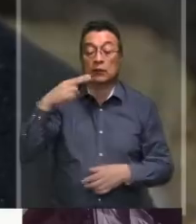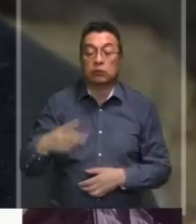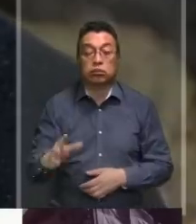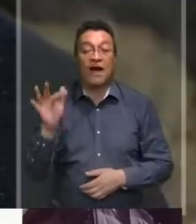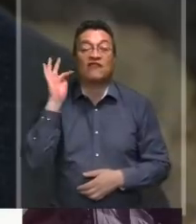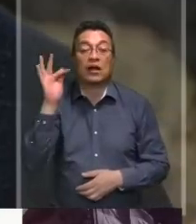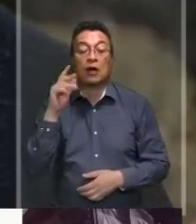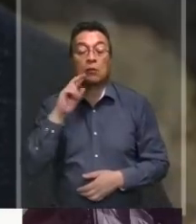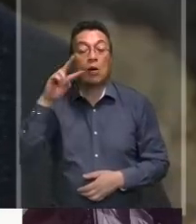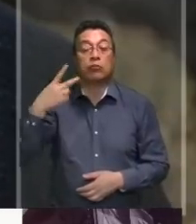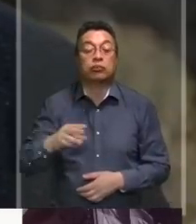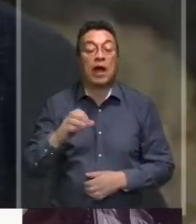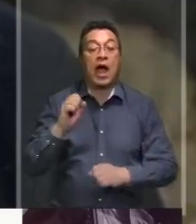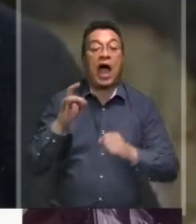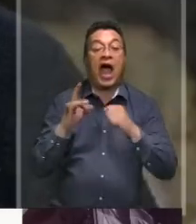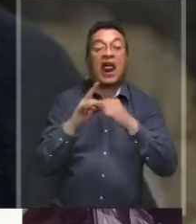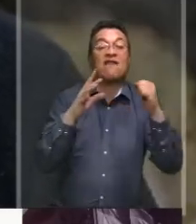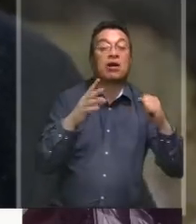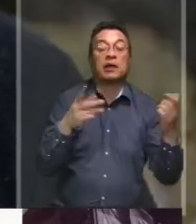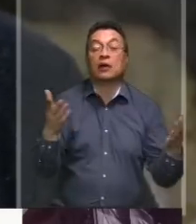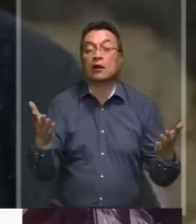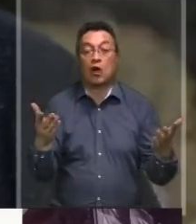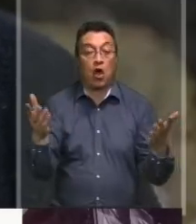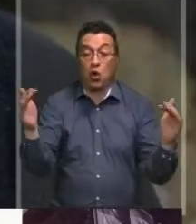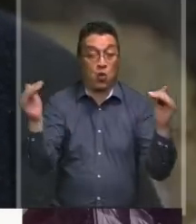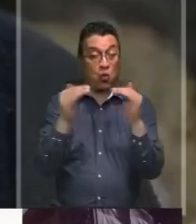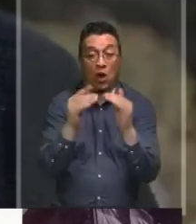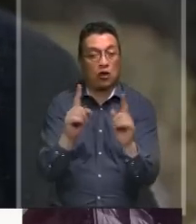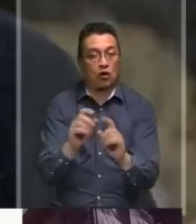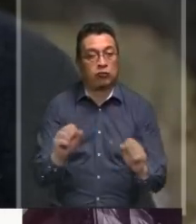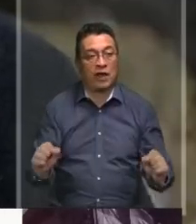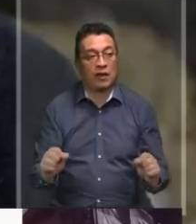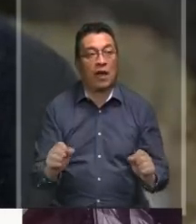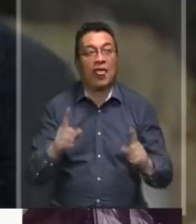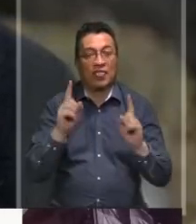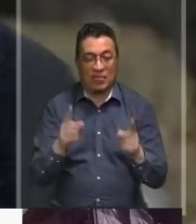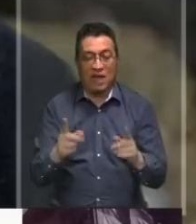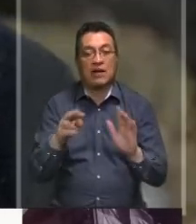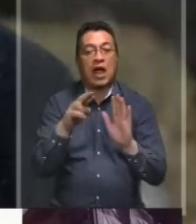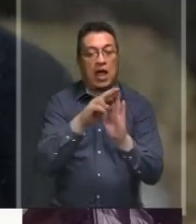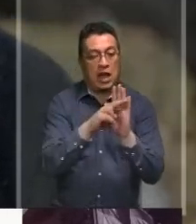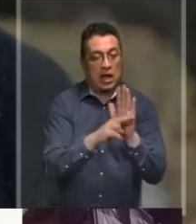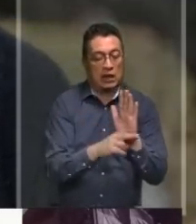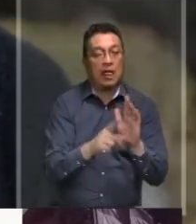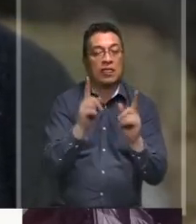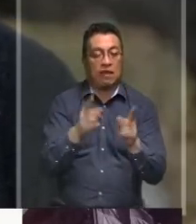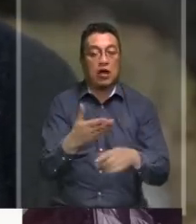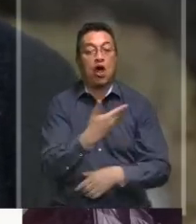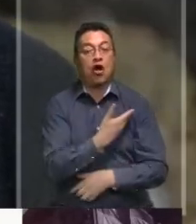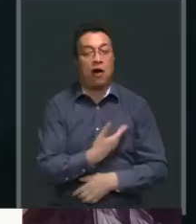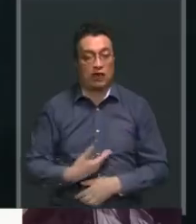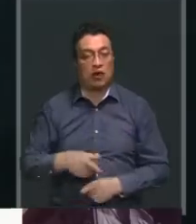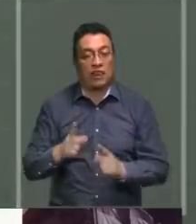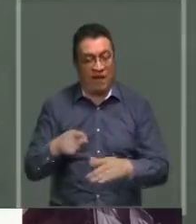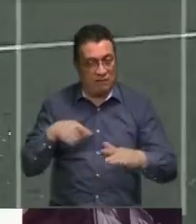es lo que pertenece a la ANFP, no puede ser igual. Tiene que tener un margen regulatorio. El gobierno tiene que estar acá.